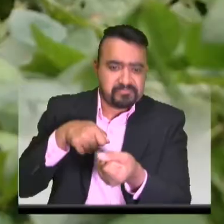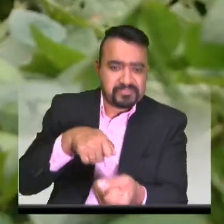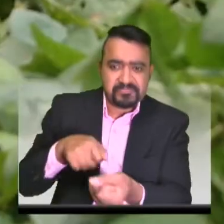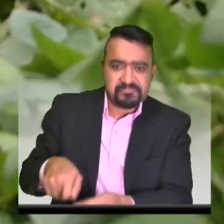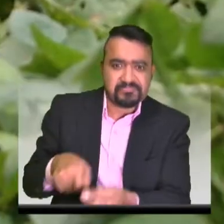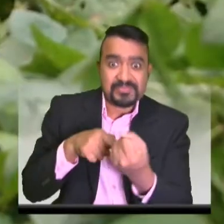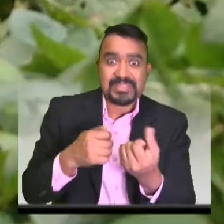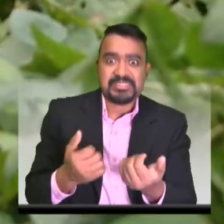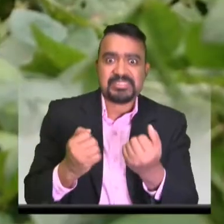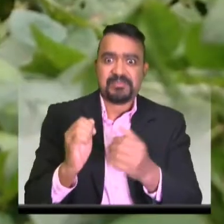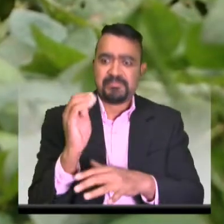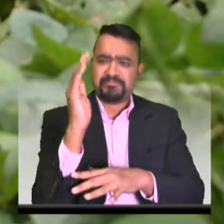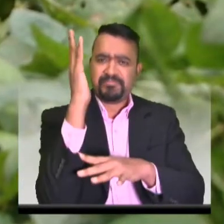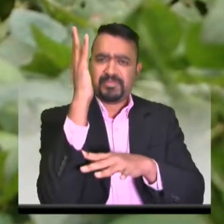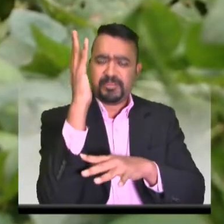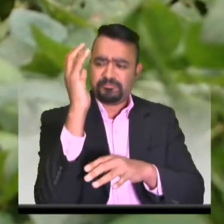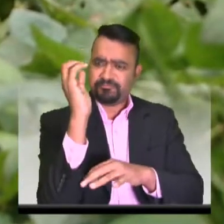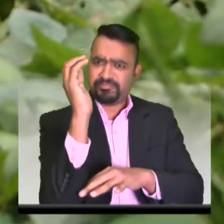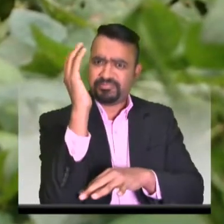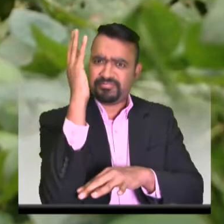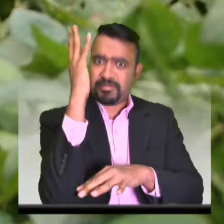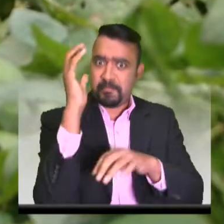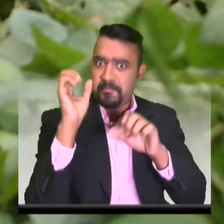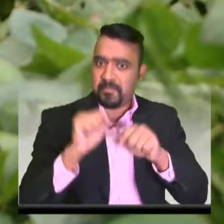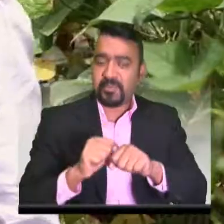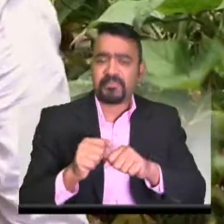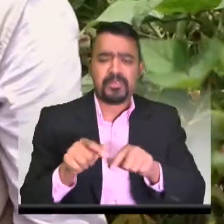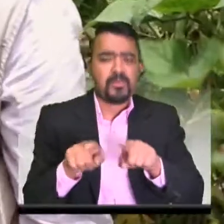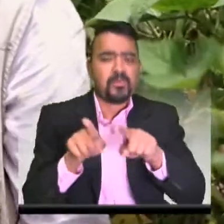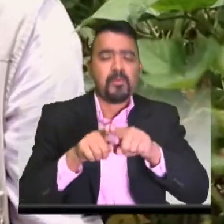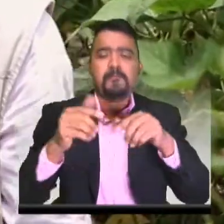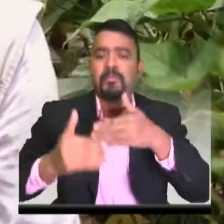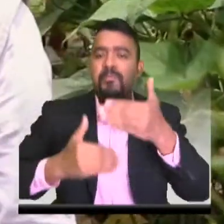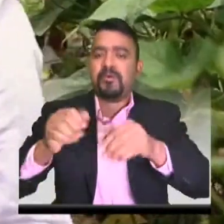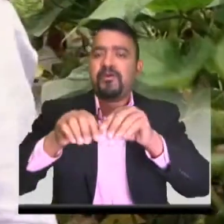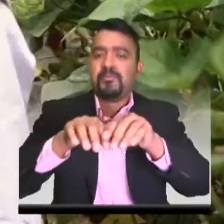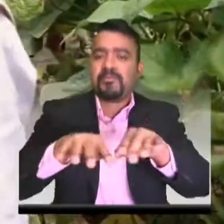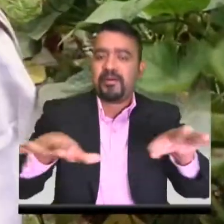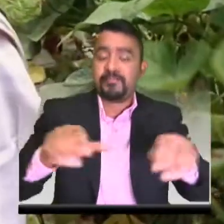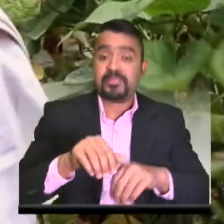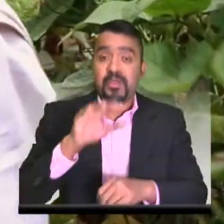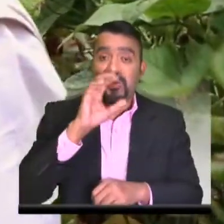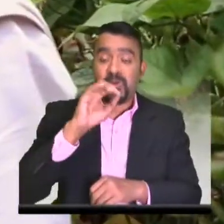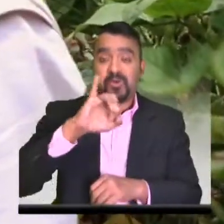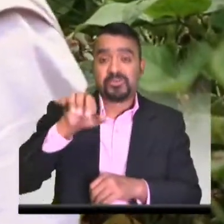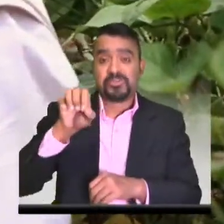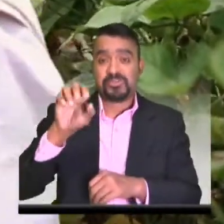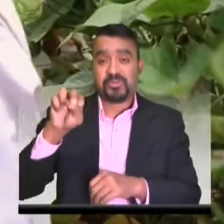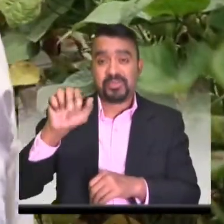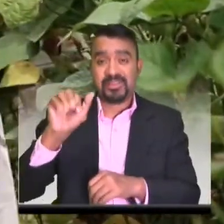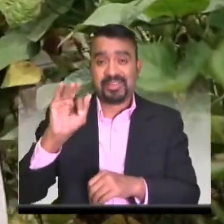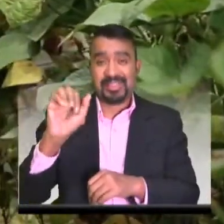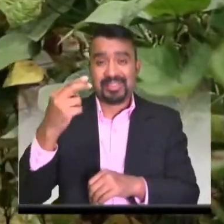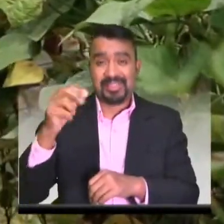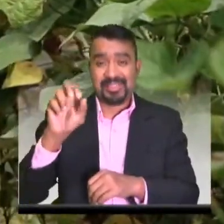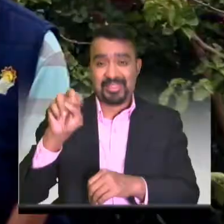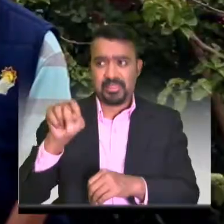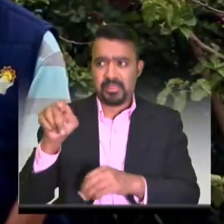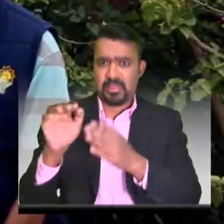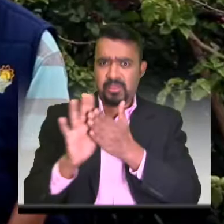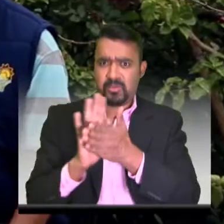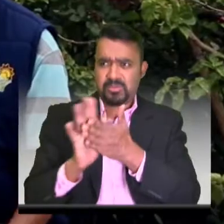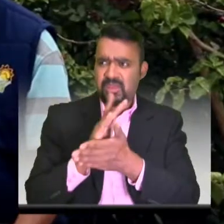se implementará en todos los municipios de la jurisdicción. El ingeniero de Cornare, Jonathan Hernández, nos cuenta cómo se trabaja de